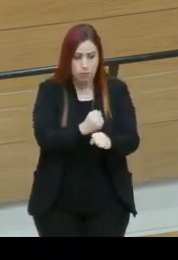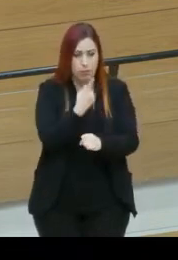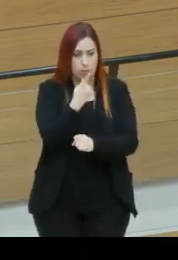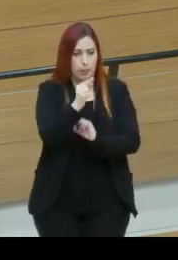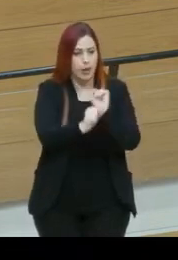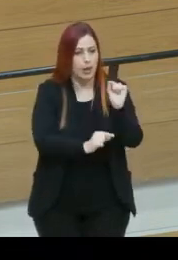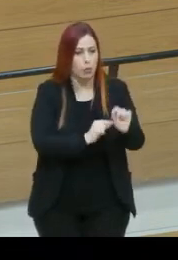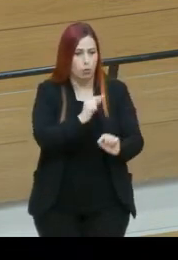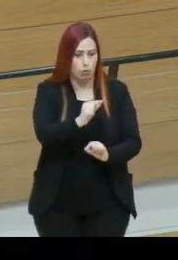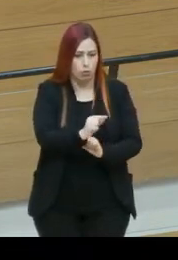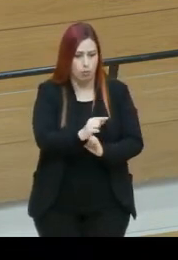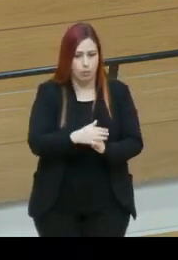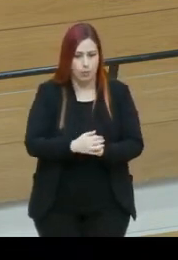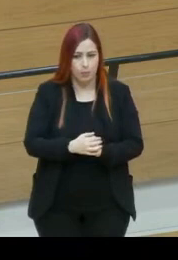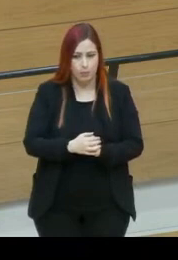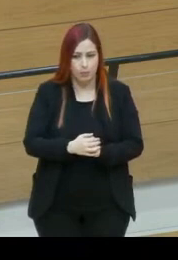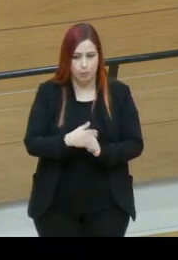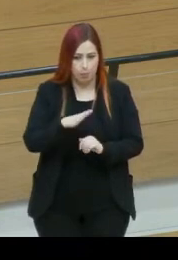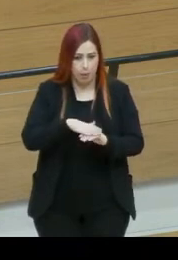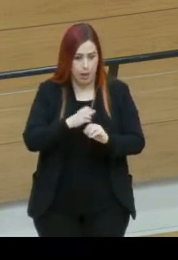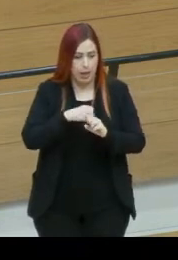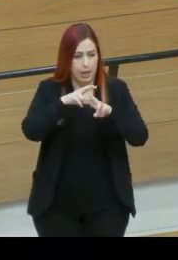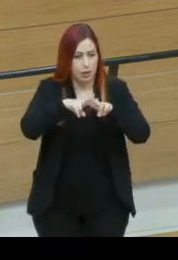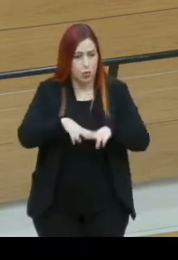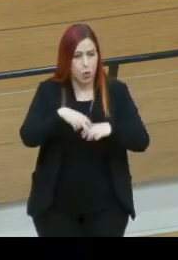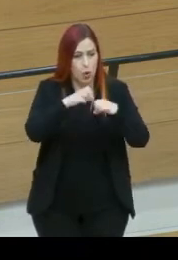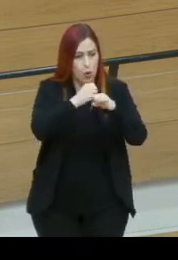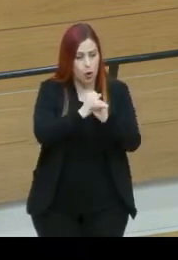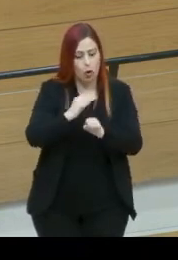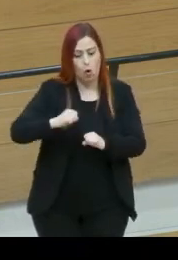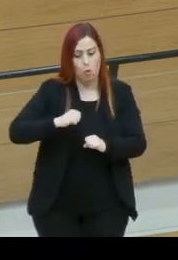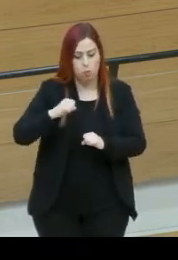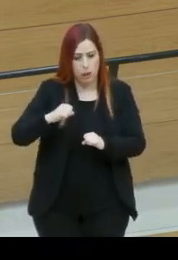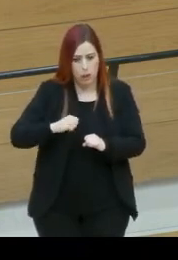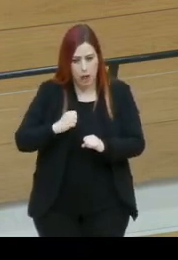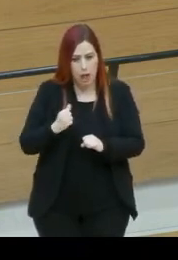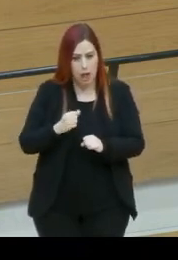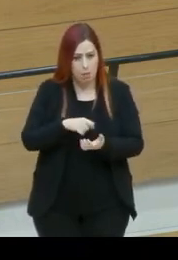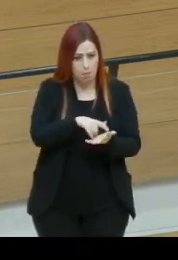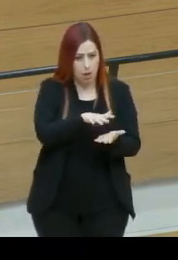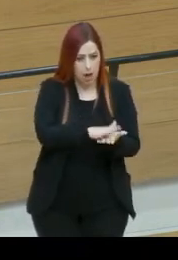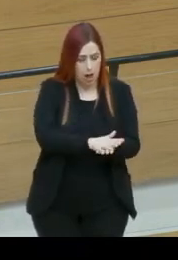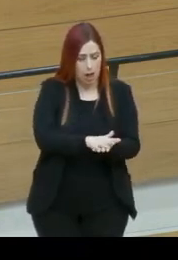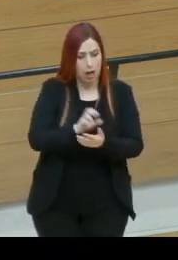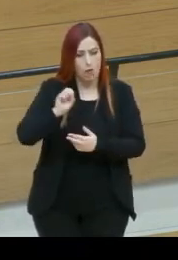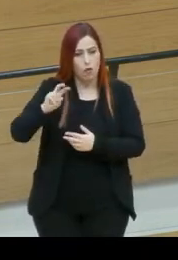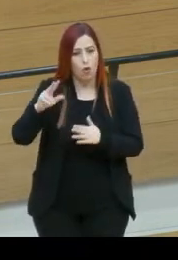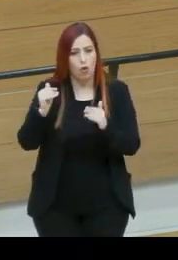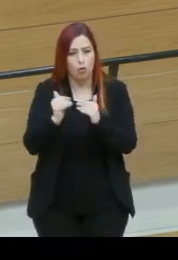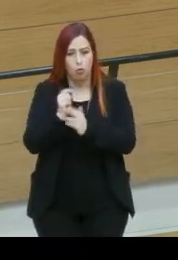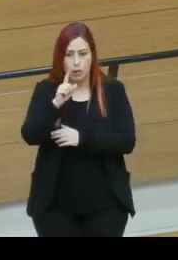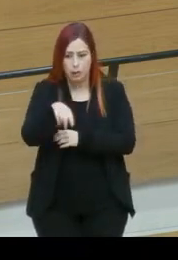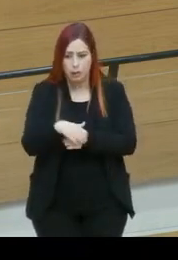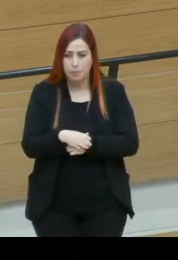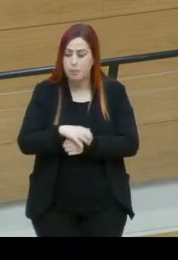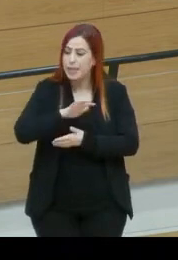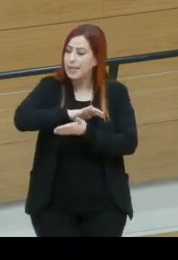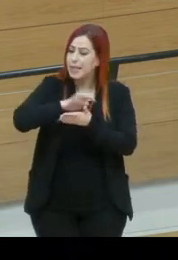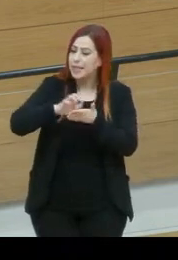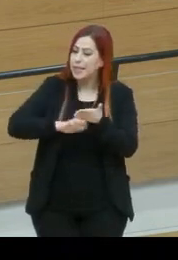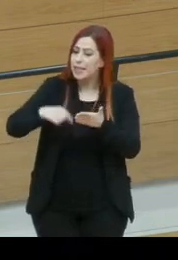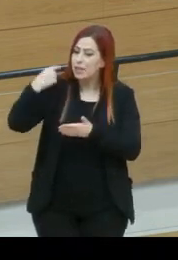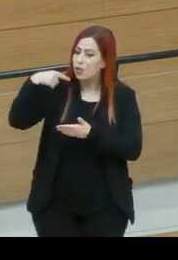que son los que luego nos realizan los estudios biológicos tanto en el Hospital Regional de Málaga y el 12 de octubre. ¿Y tu tesis